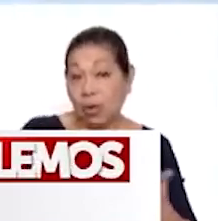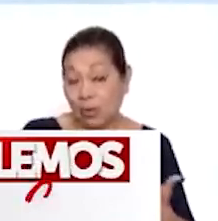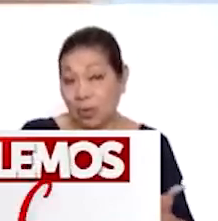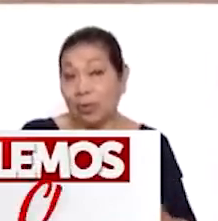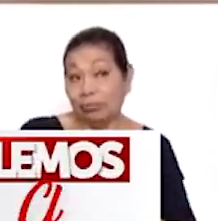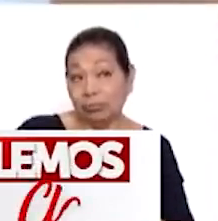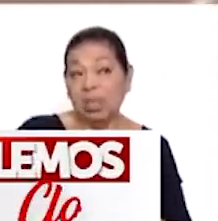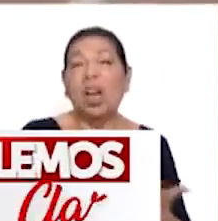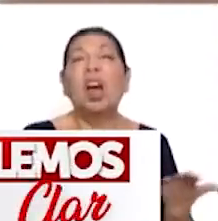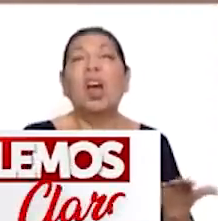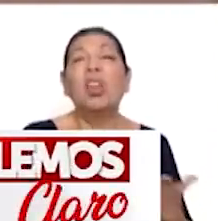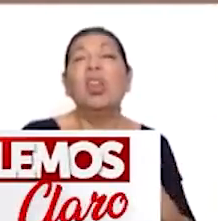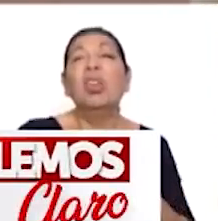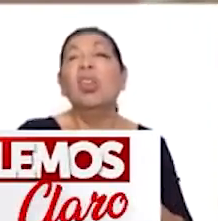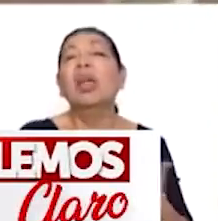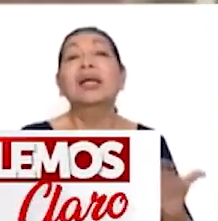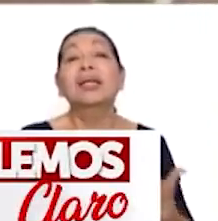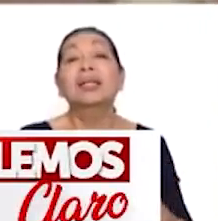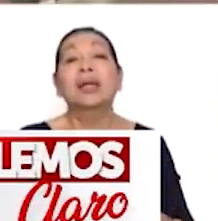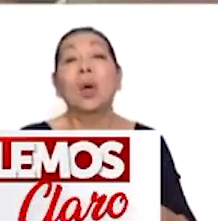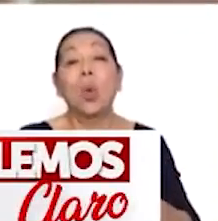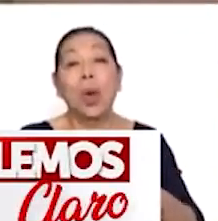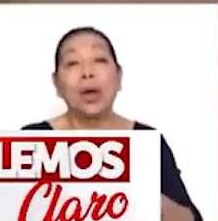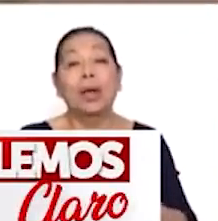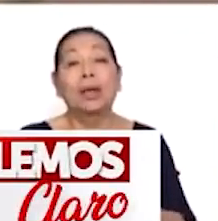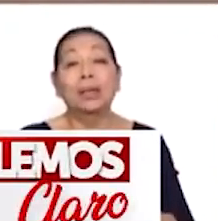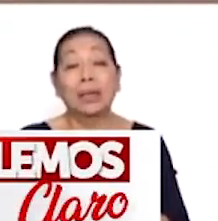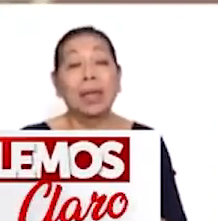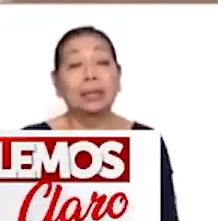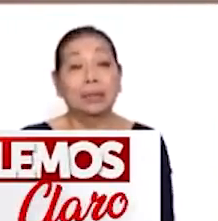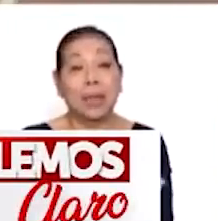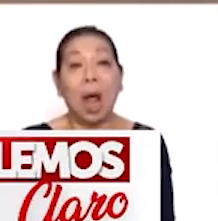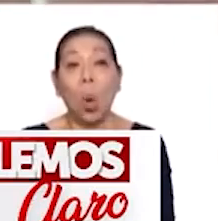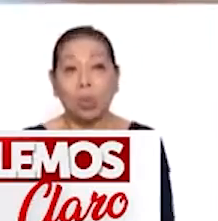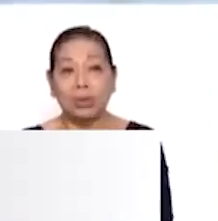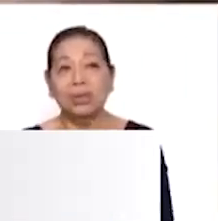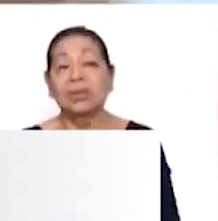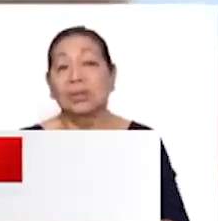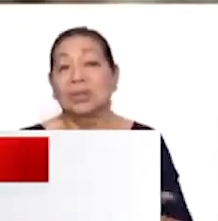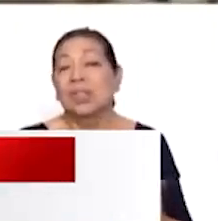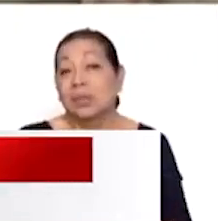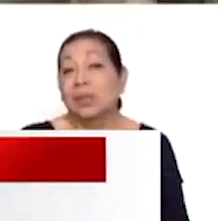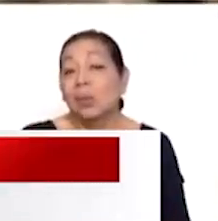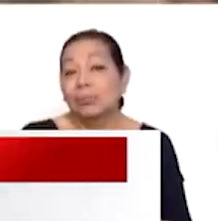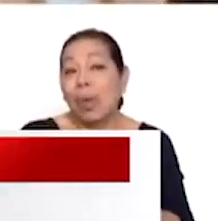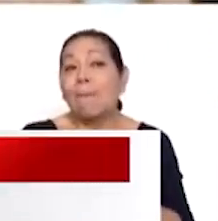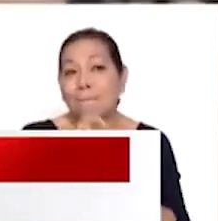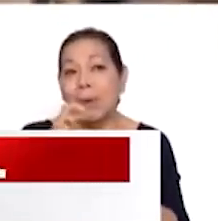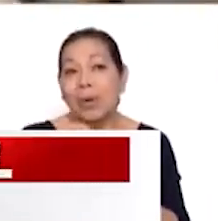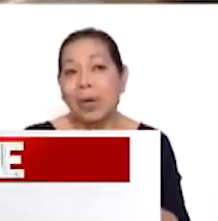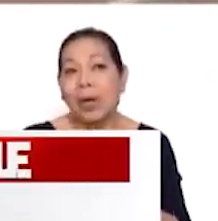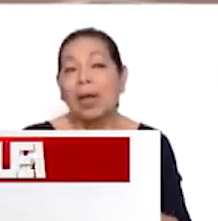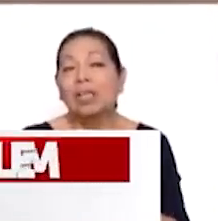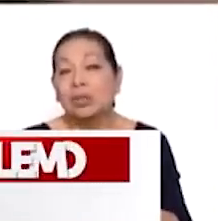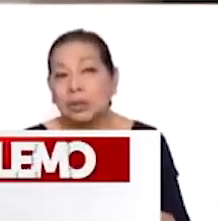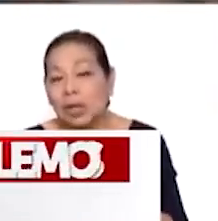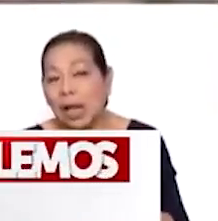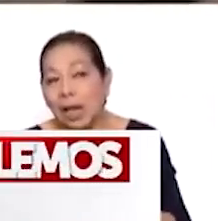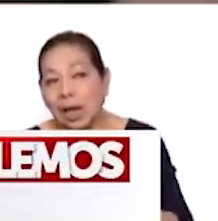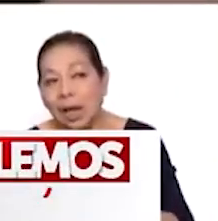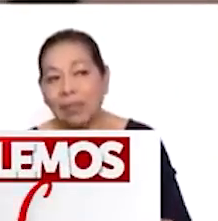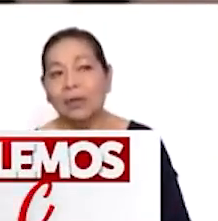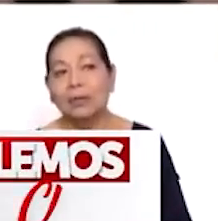un especialista. Que no se malogren. ¿Qué es relojero? ¿Qué tiene? ¿Un Apple Watch, como dicen? No sé.